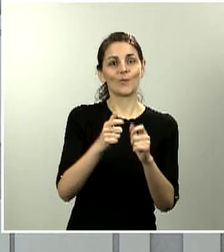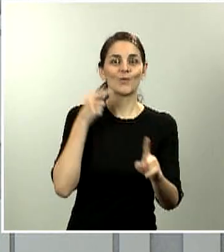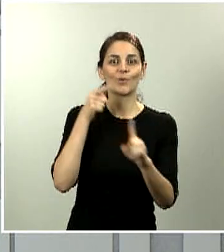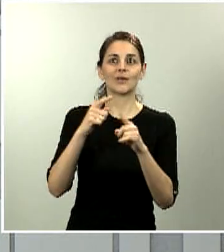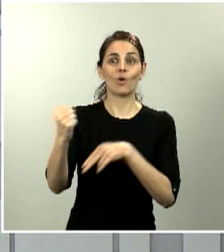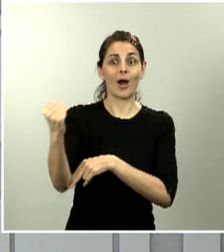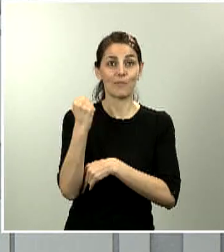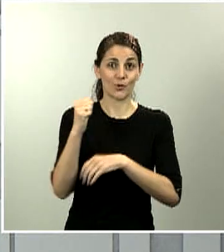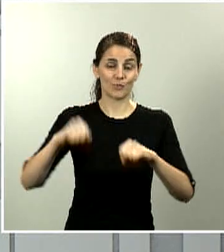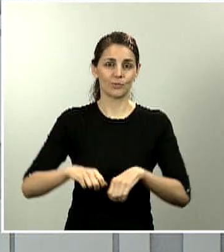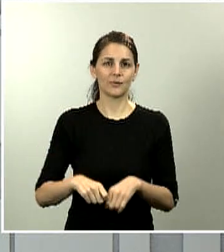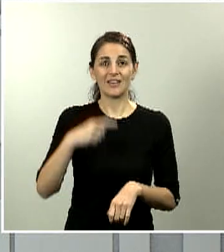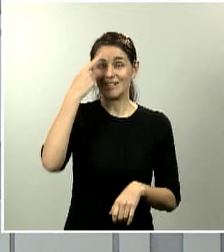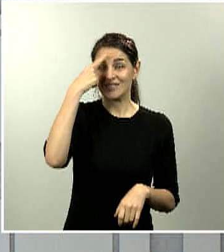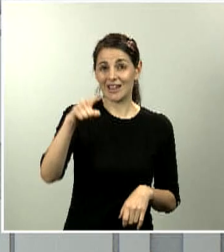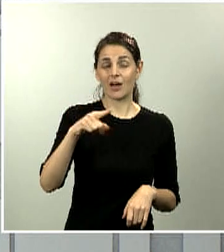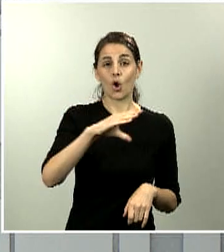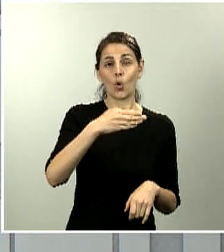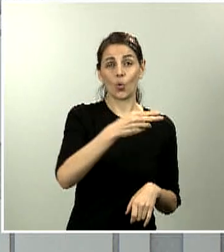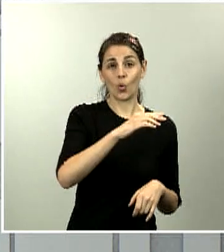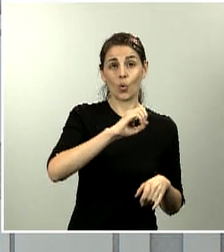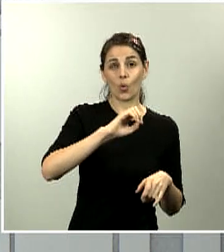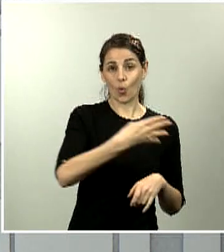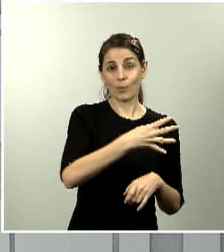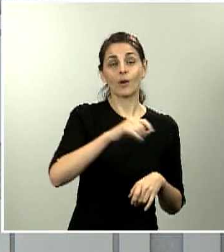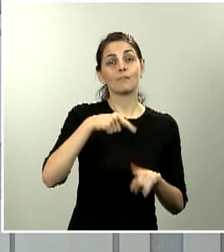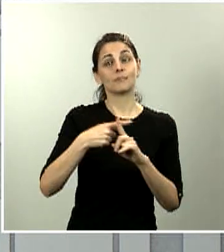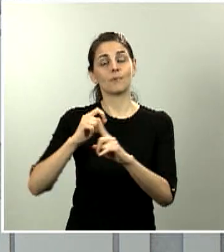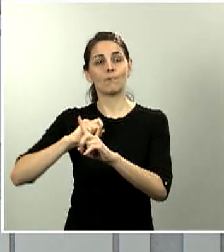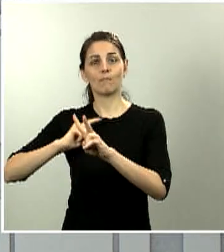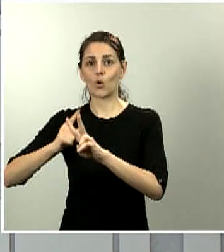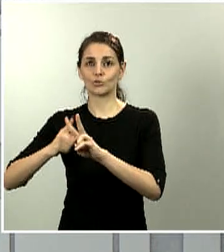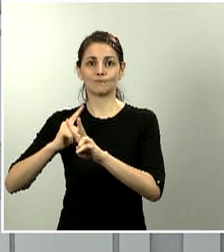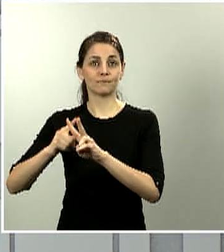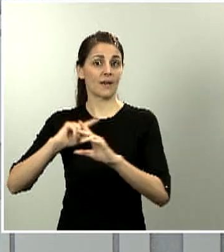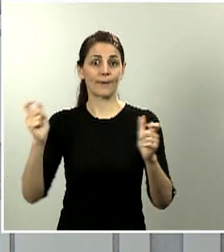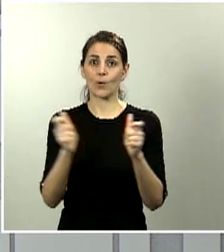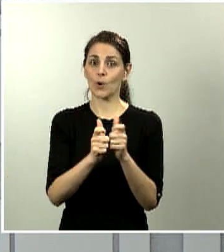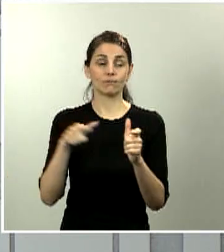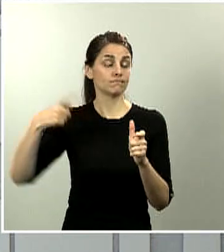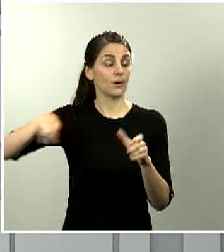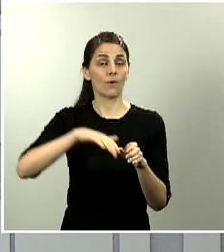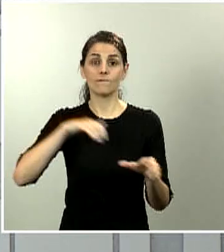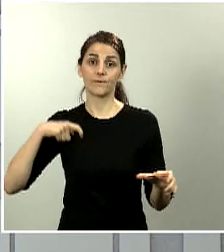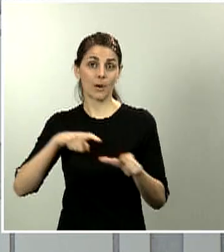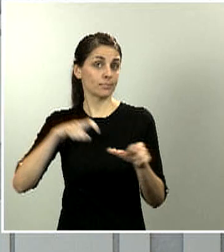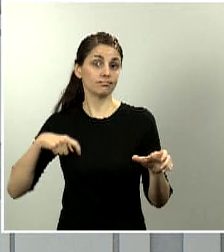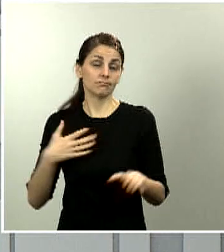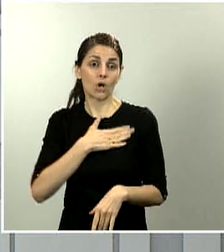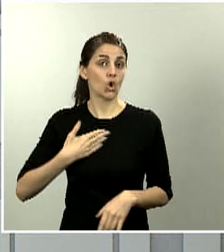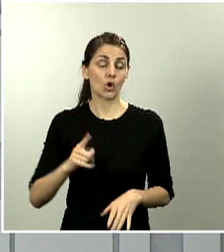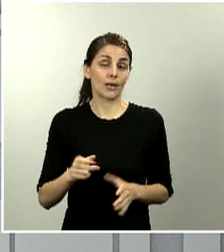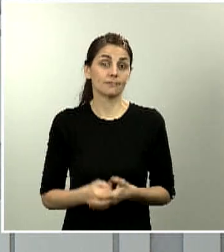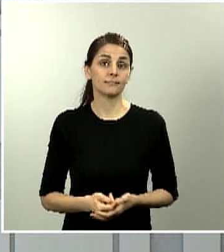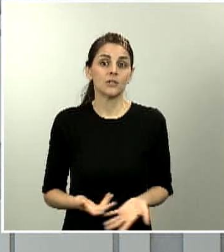CUP no han querido ni siquiera hablar con el Gobierno y, por tanto, estamos solo ya a la espera de que el